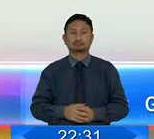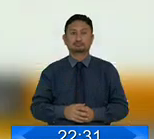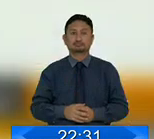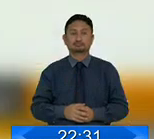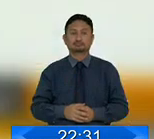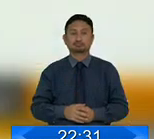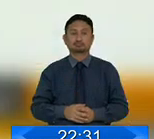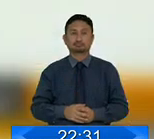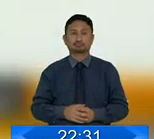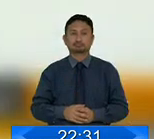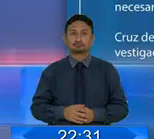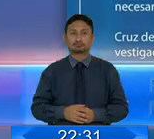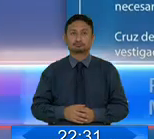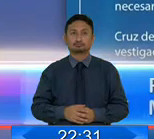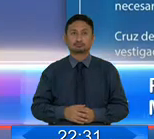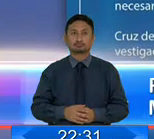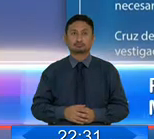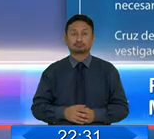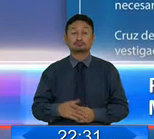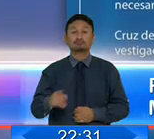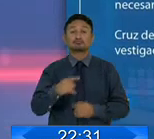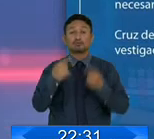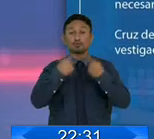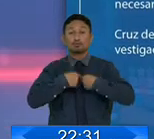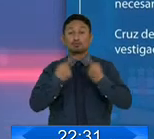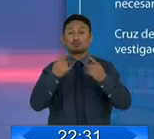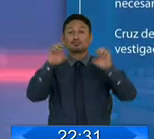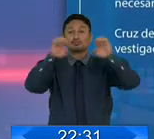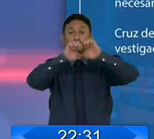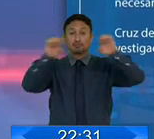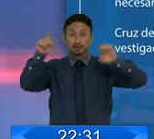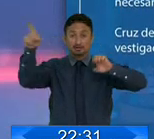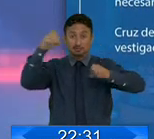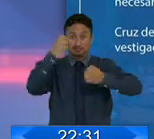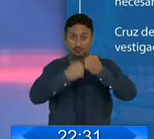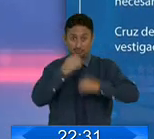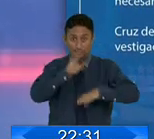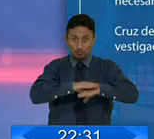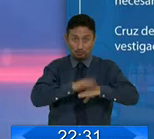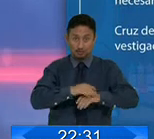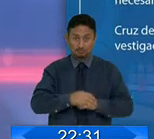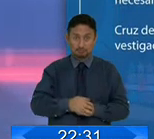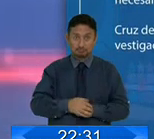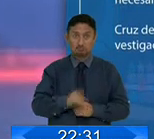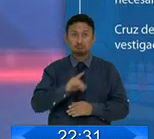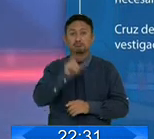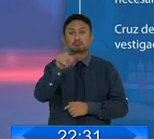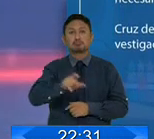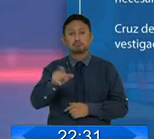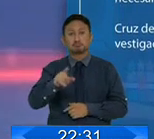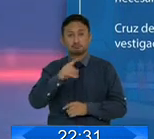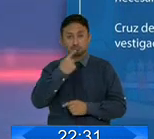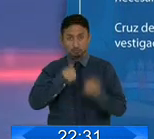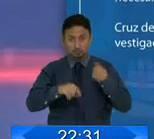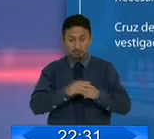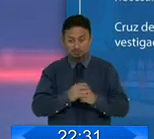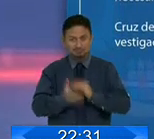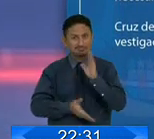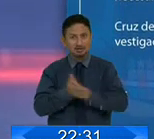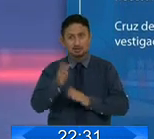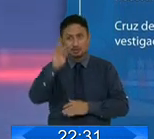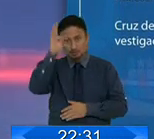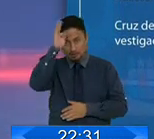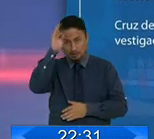en la cual se estaban circulando. En un comunicado, la compañía involucrada en el accidente indicó que todos los heridos fueron trasladados a casas de